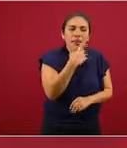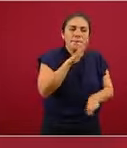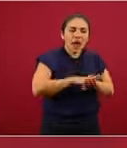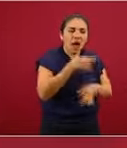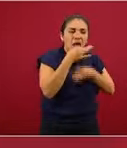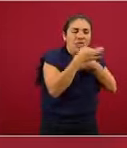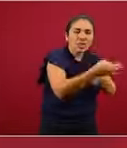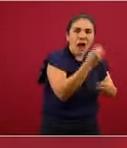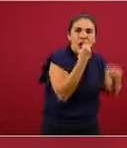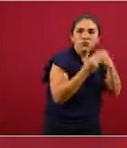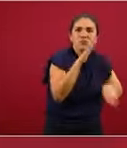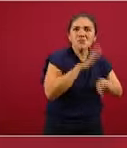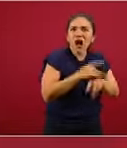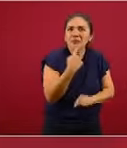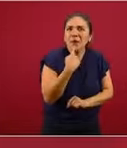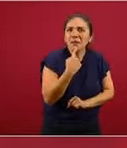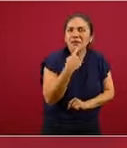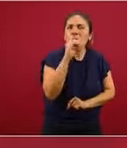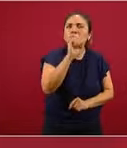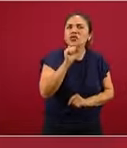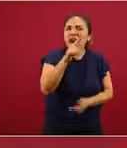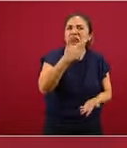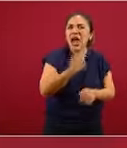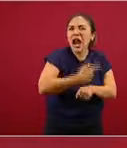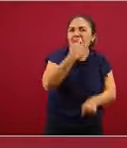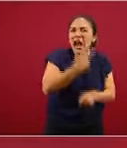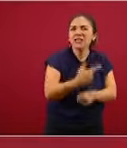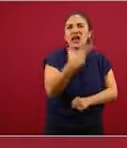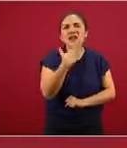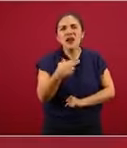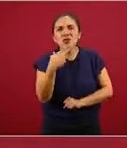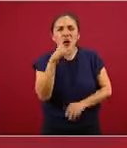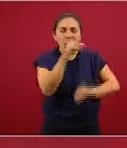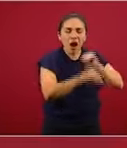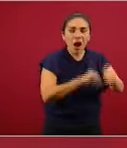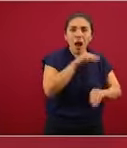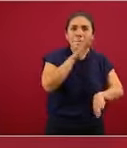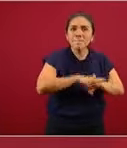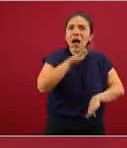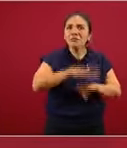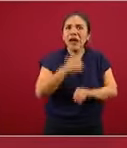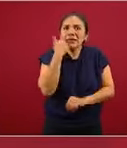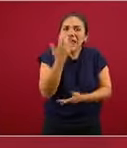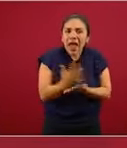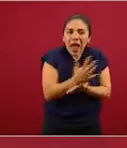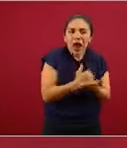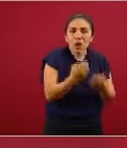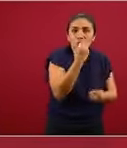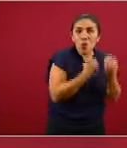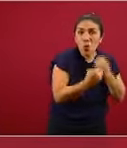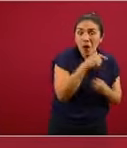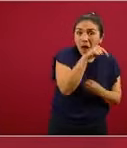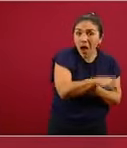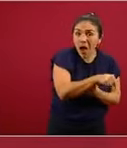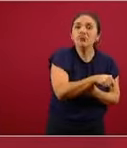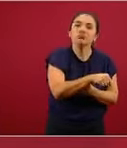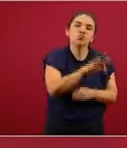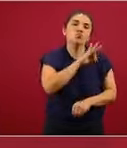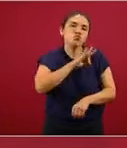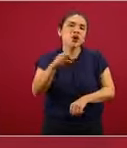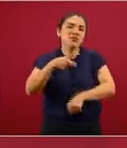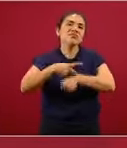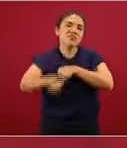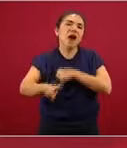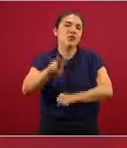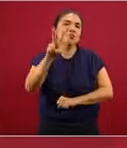del apetito, o la propia sal y la grasa y el azúcar estimulan el apetito, desde luego que pueden causar un daño